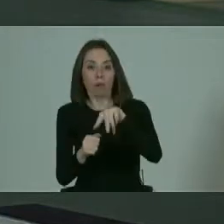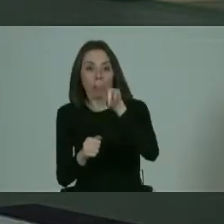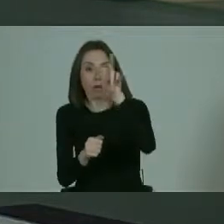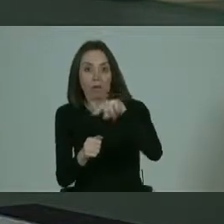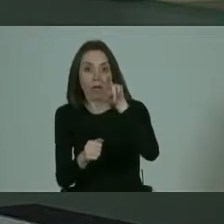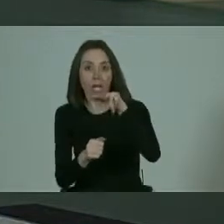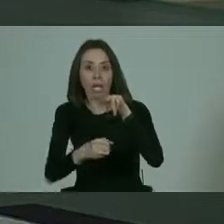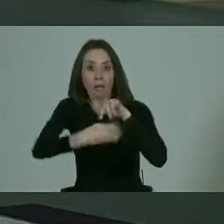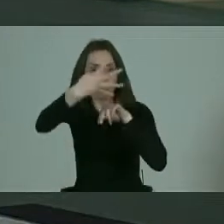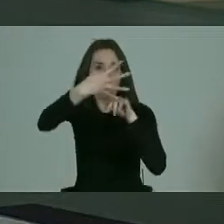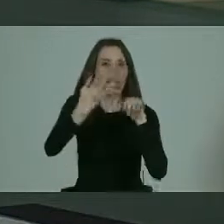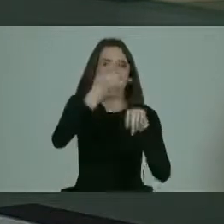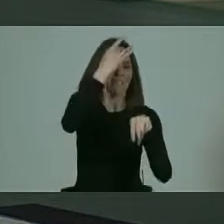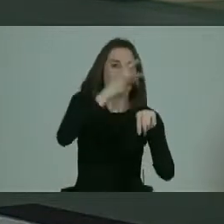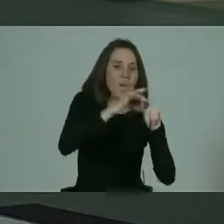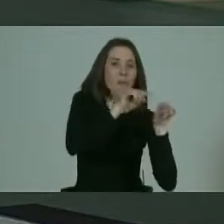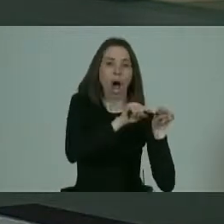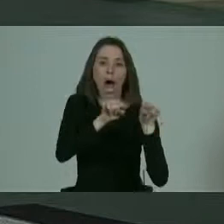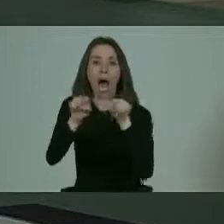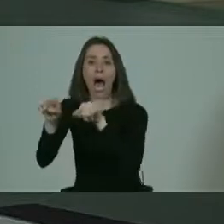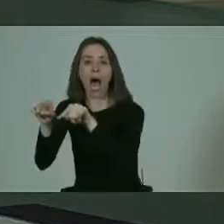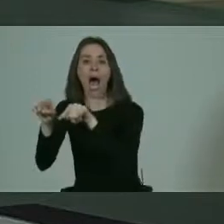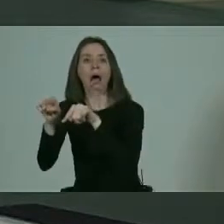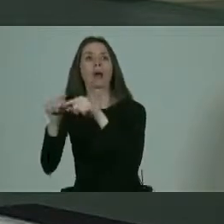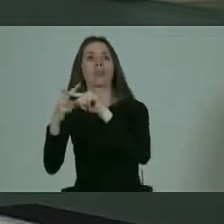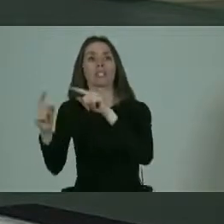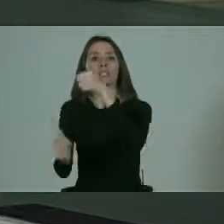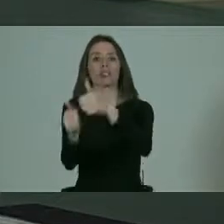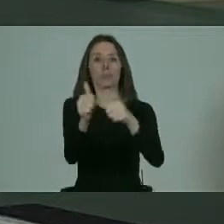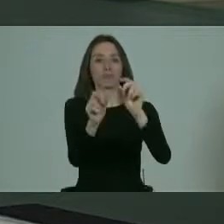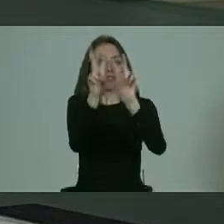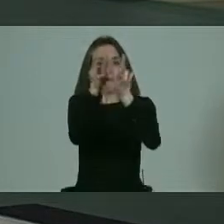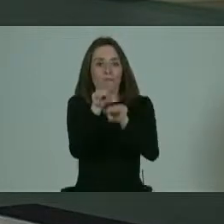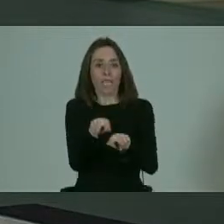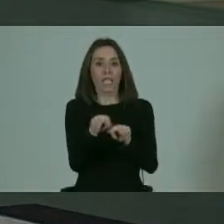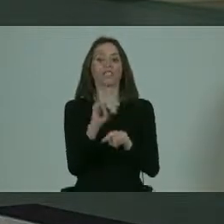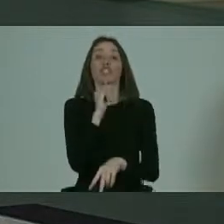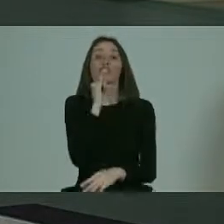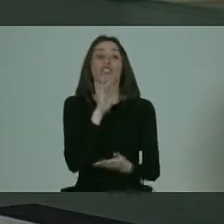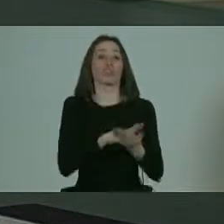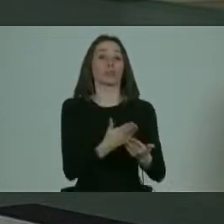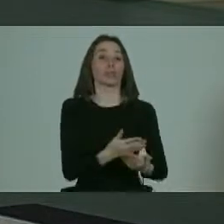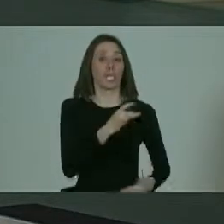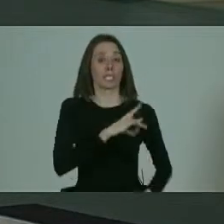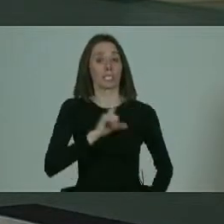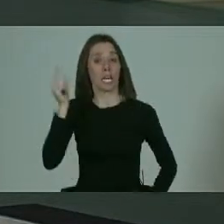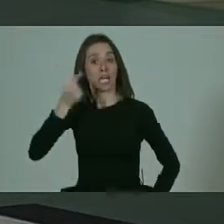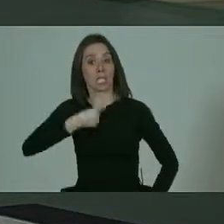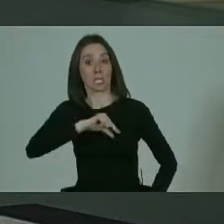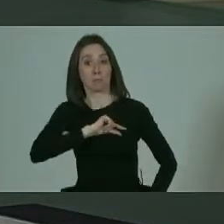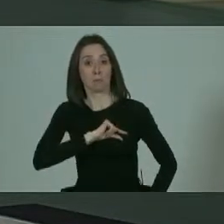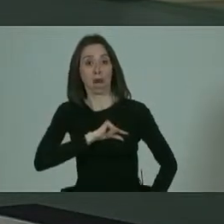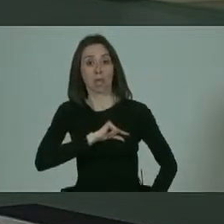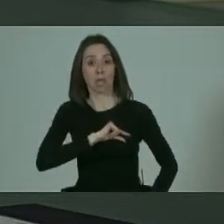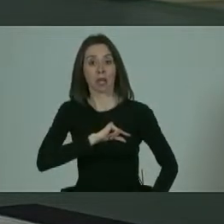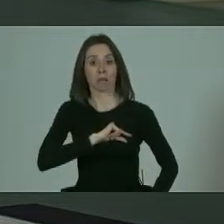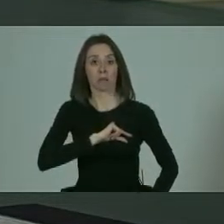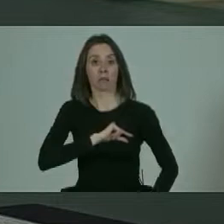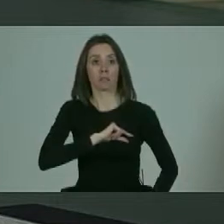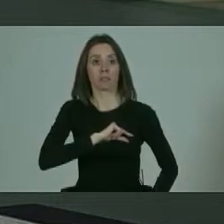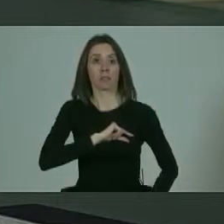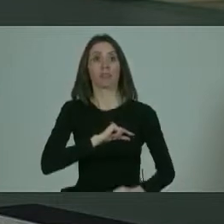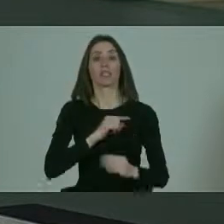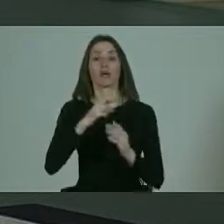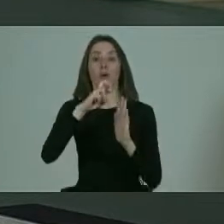aparte no sé cómo exactamente no tienen en chile pero en españa participamos